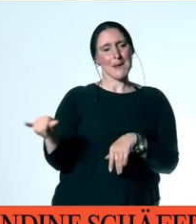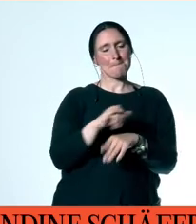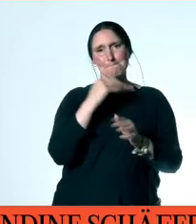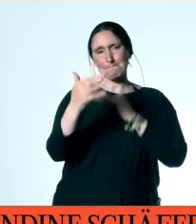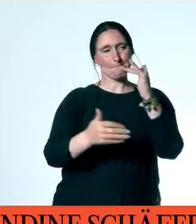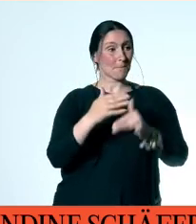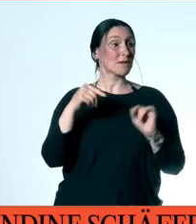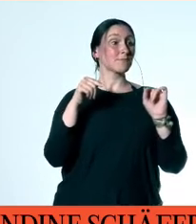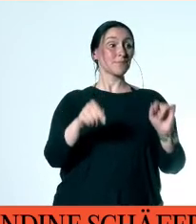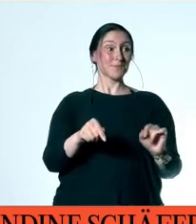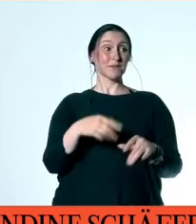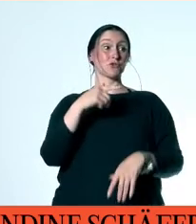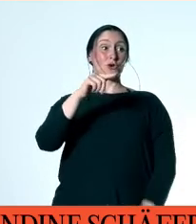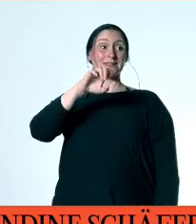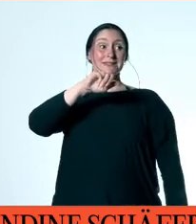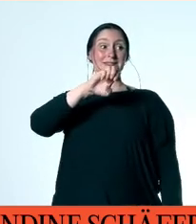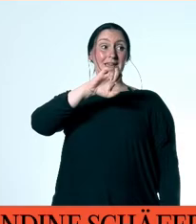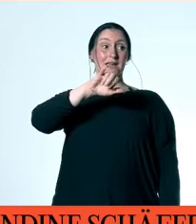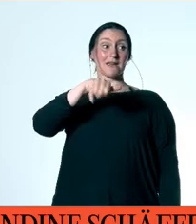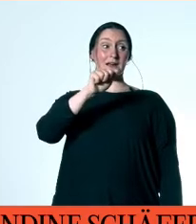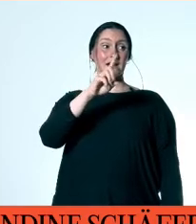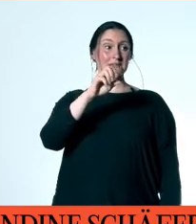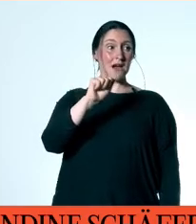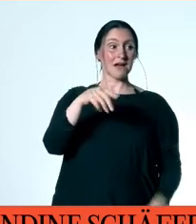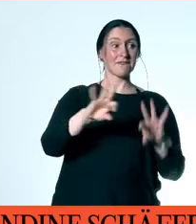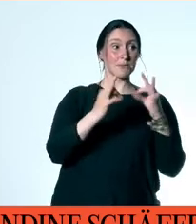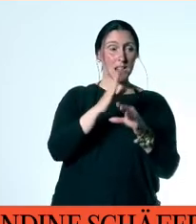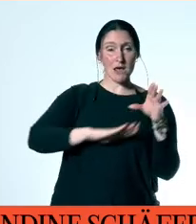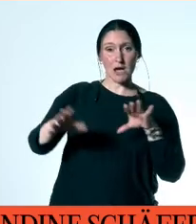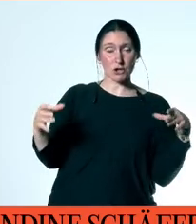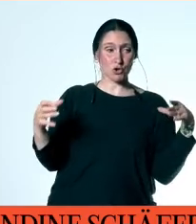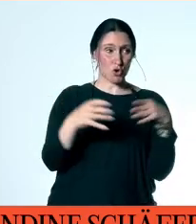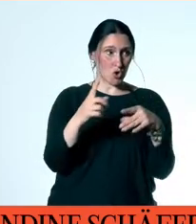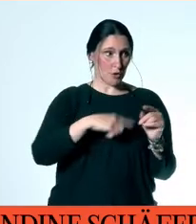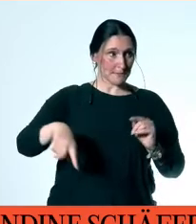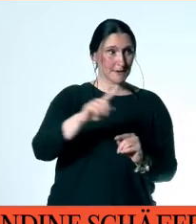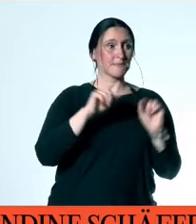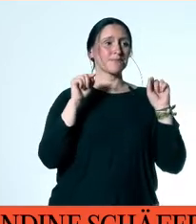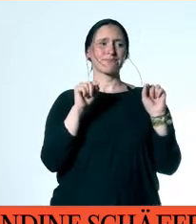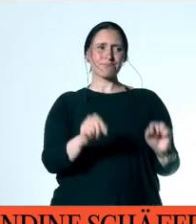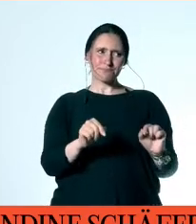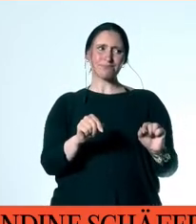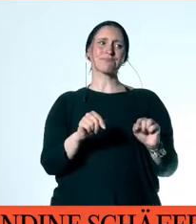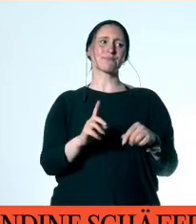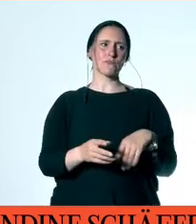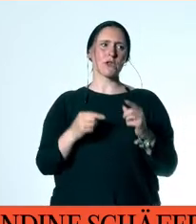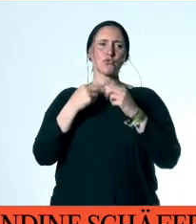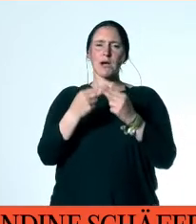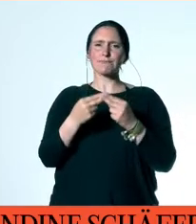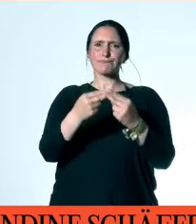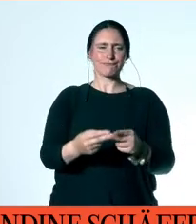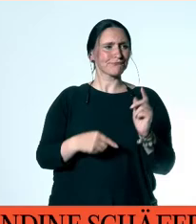En este momento, si el grupo ancestral Las Tejadas no está continuando con